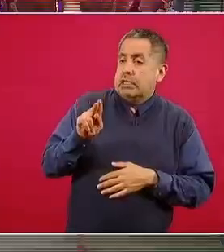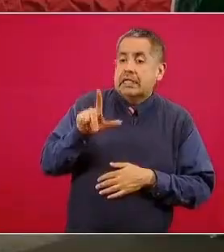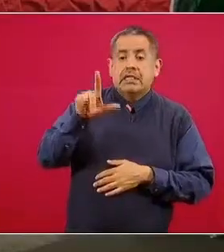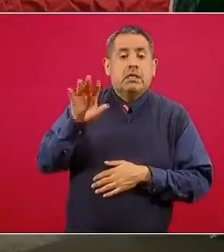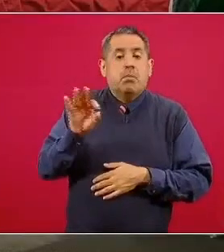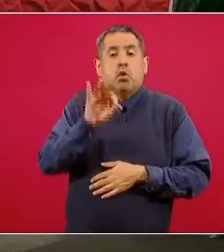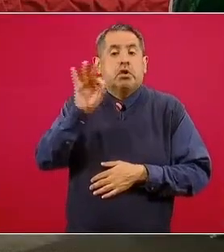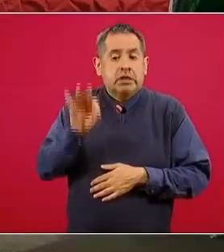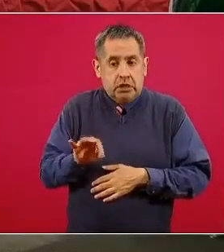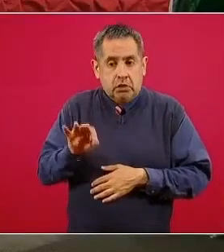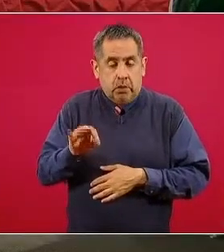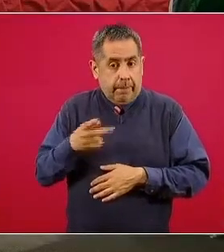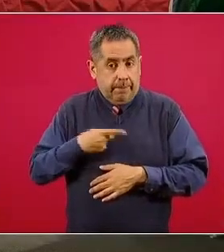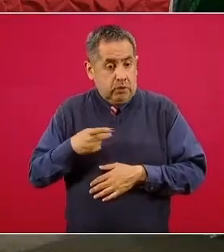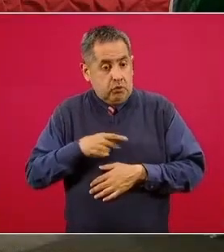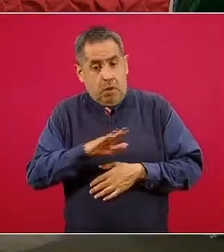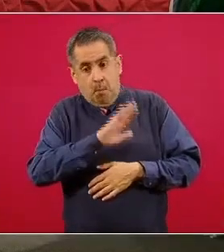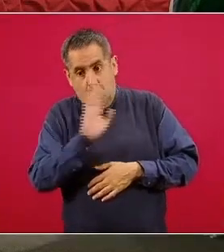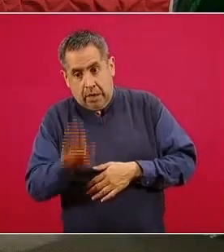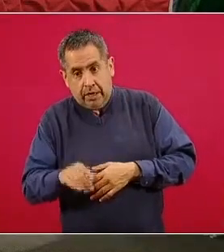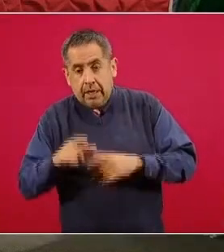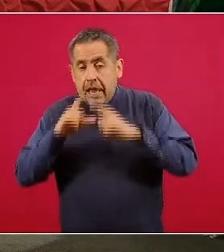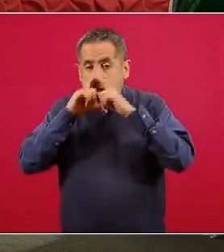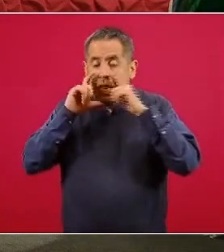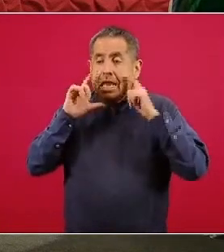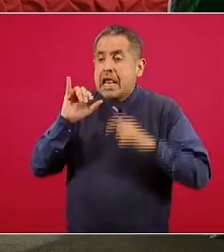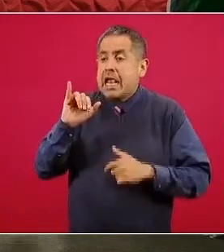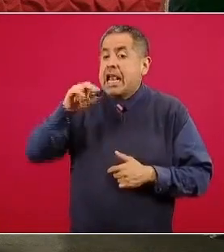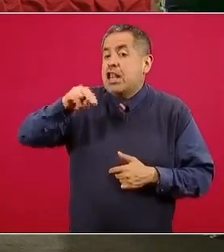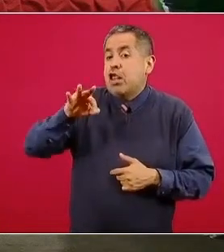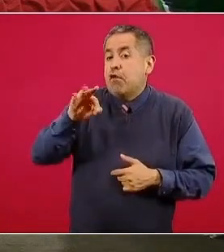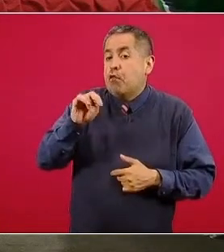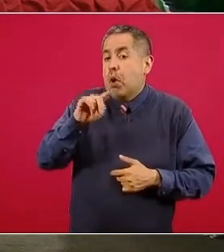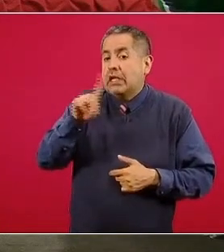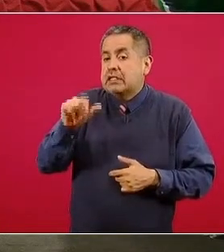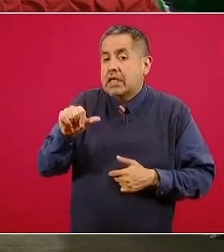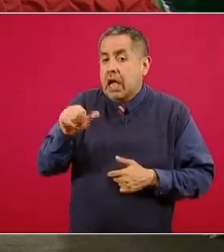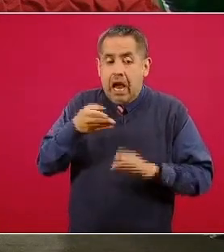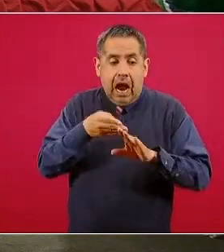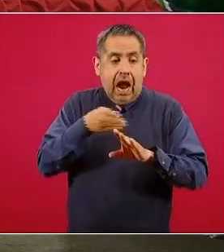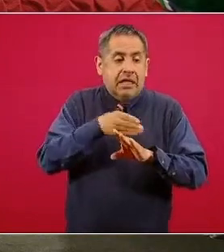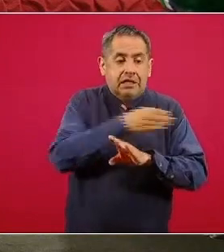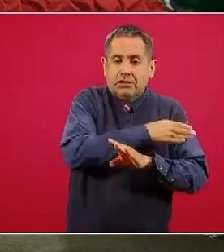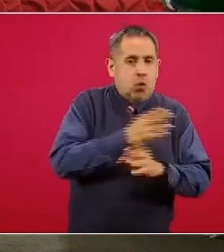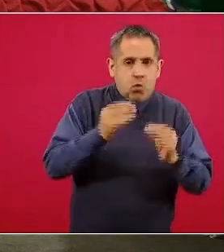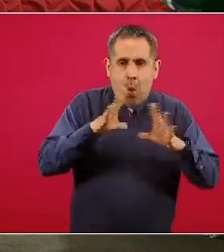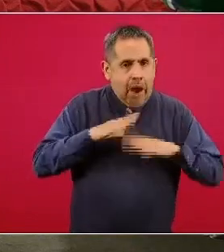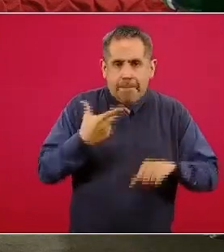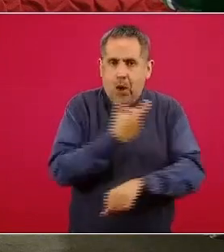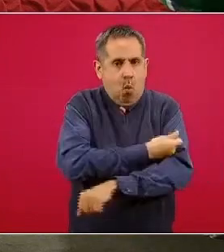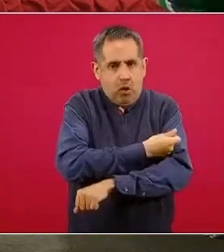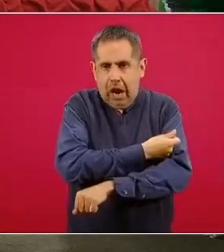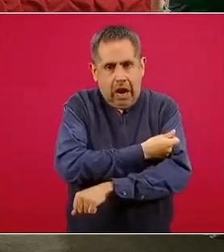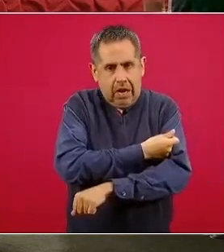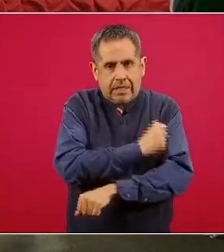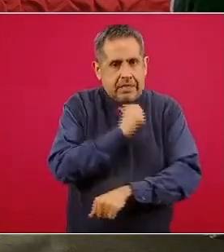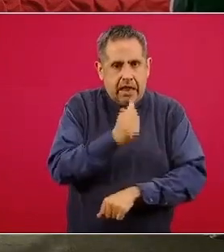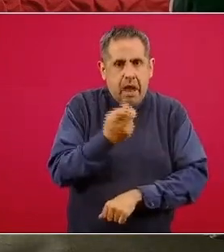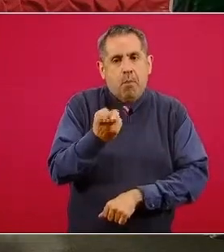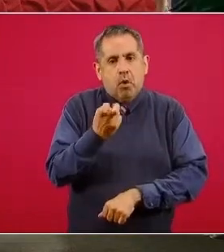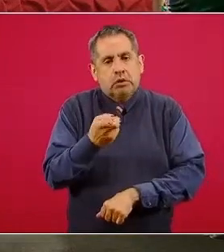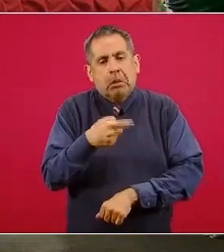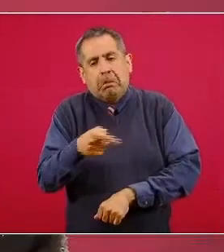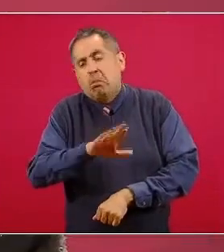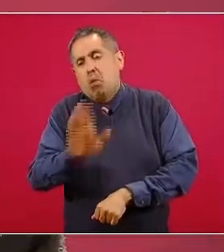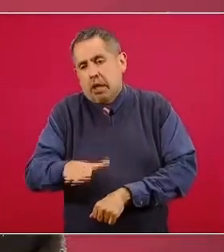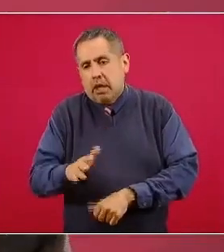las personas que fallecen de influenza no tenían antecedente de vacunación. Entonces, es muy importante,